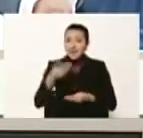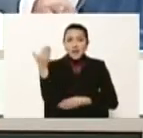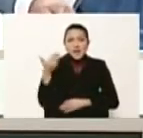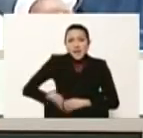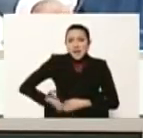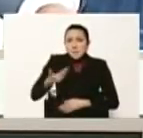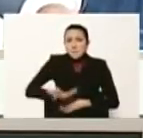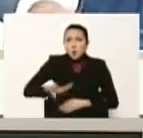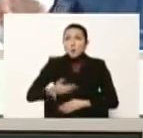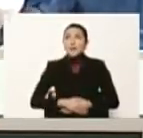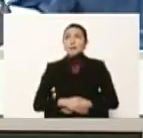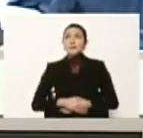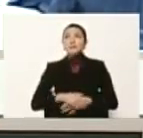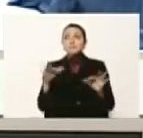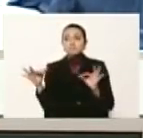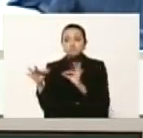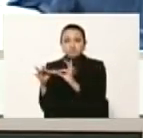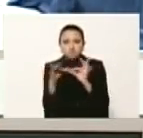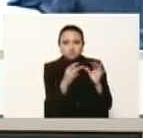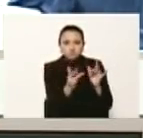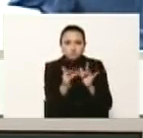importantes articulaciones.